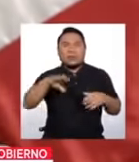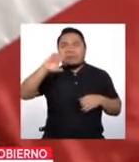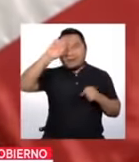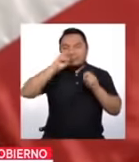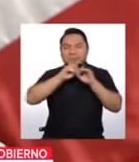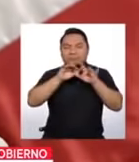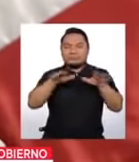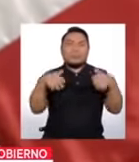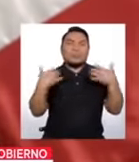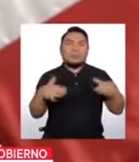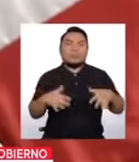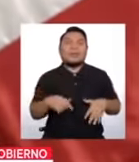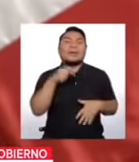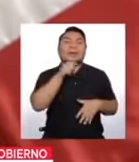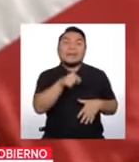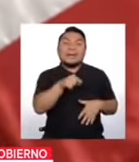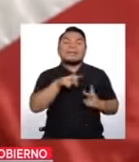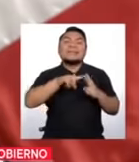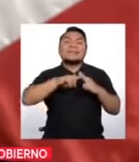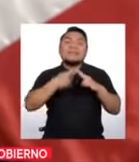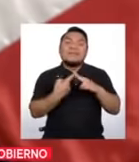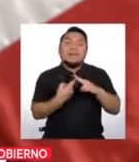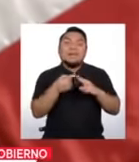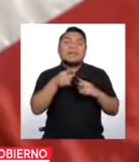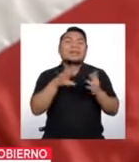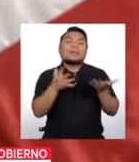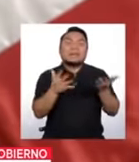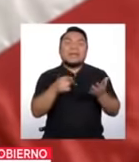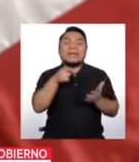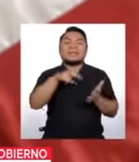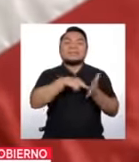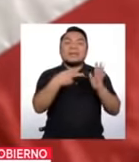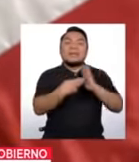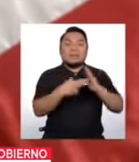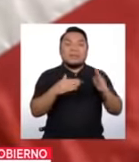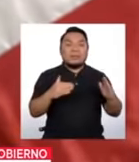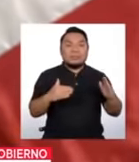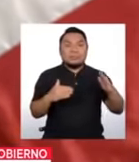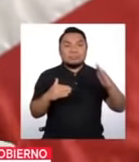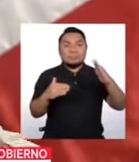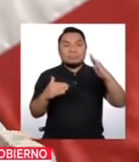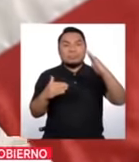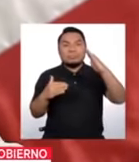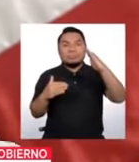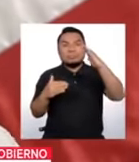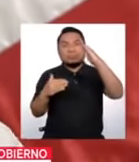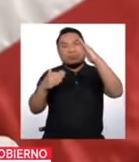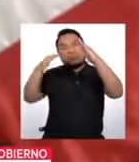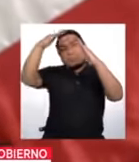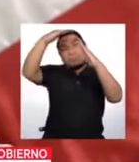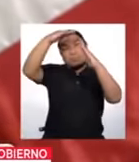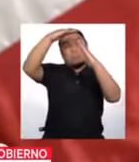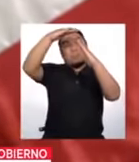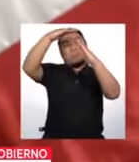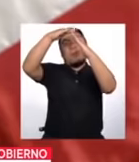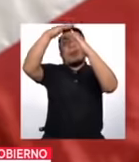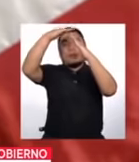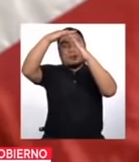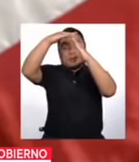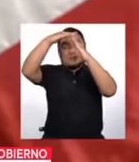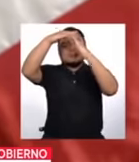llegando al inicio de este punto en que debe comenzar el declive y comenzamos también